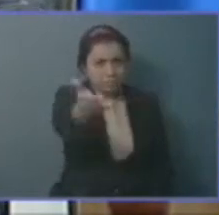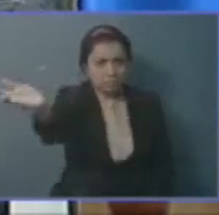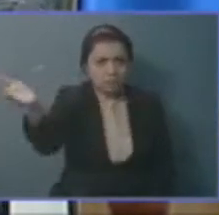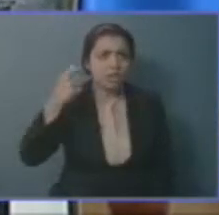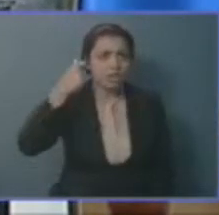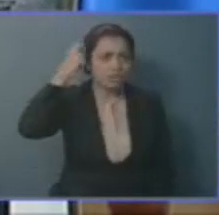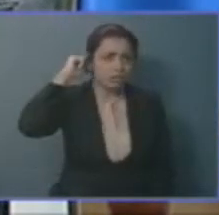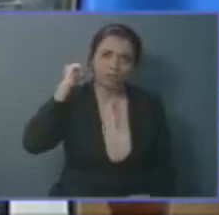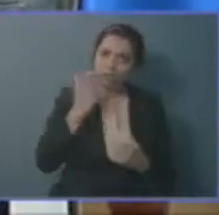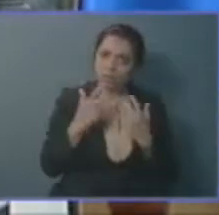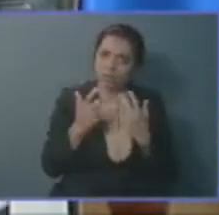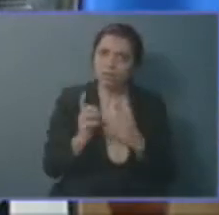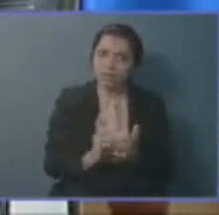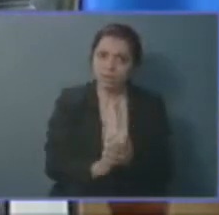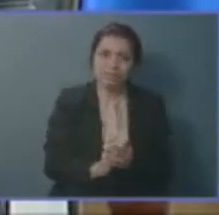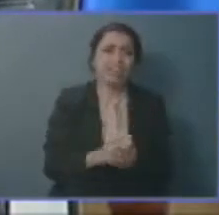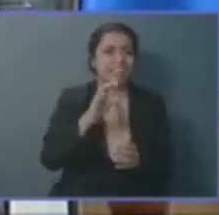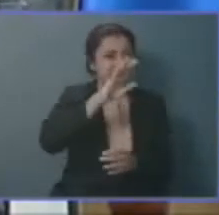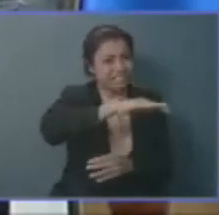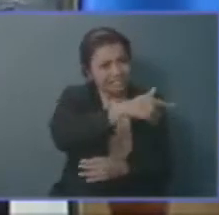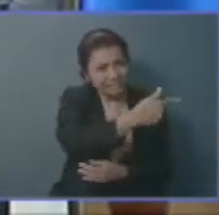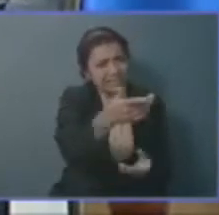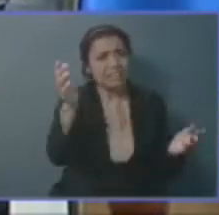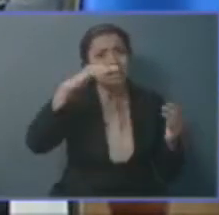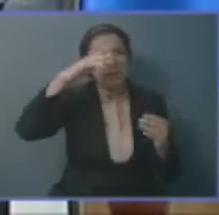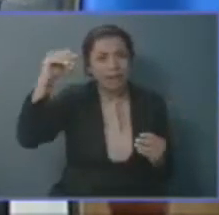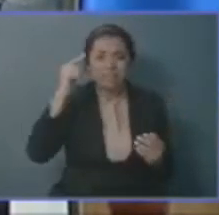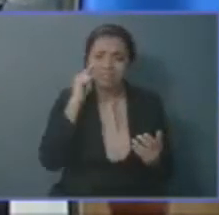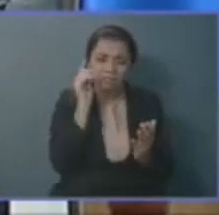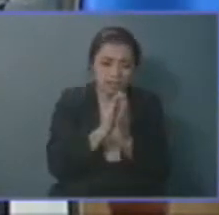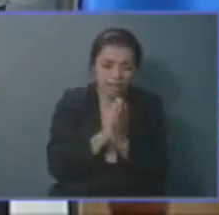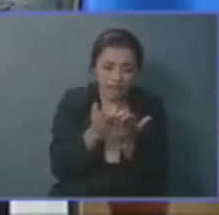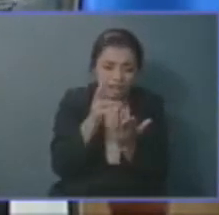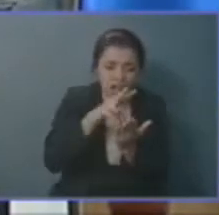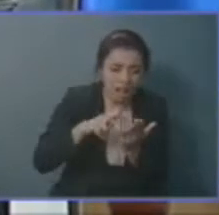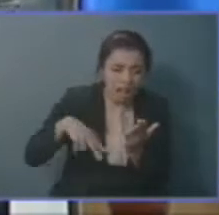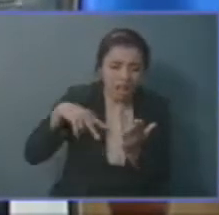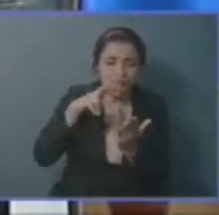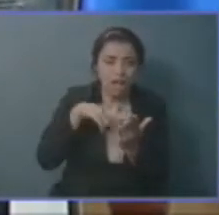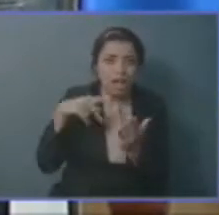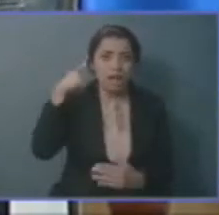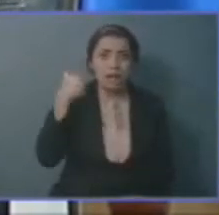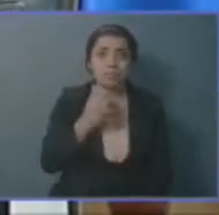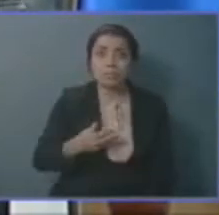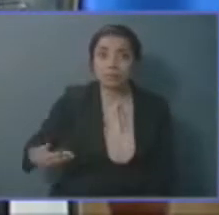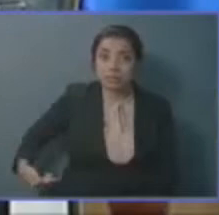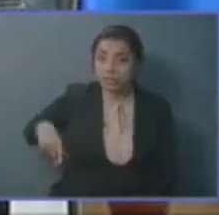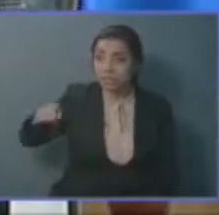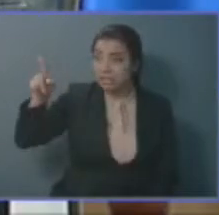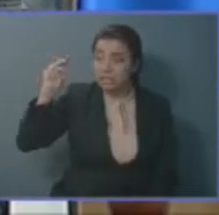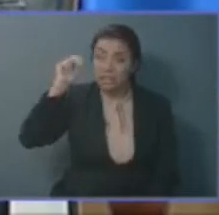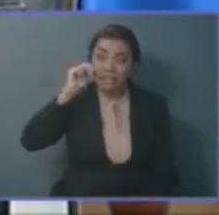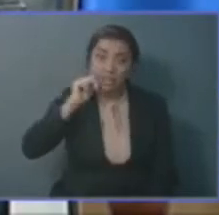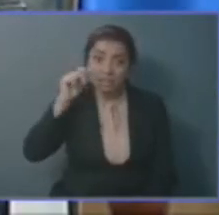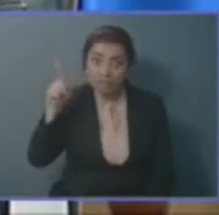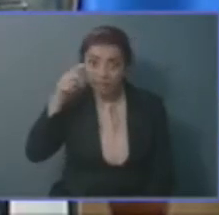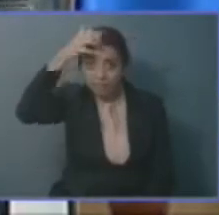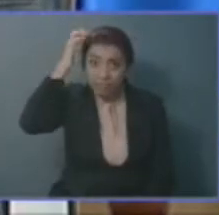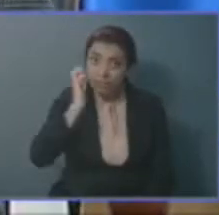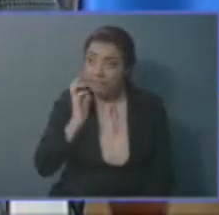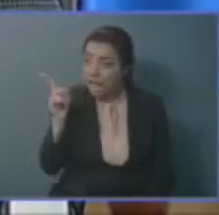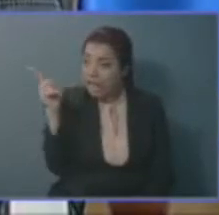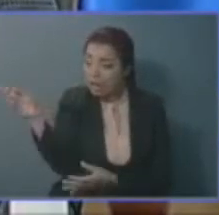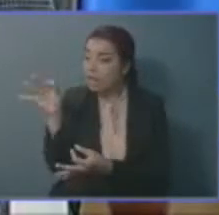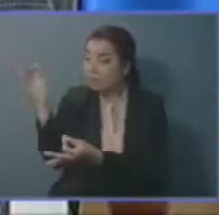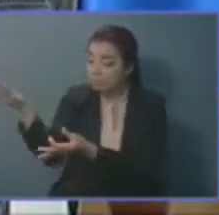colegas diputados, al país entero, que lean el documento enviado por el presidente de la República a esta Asamblea Legislativa, donde